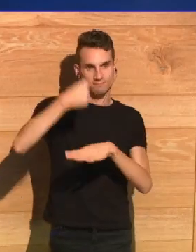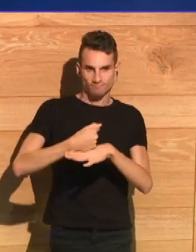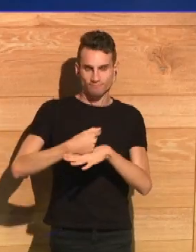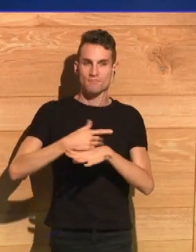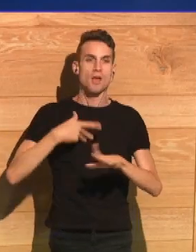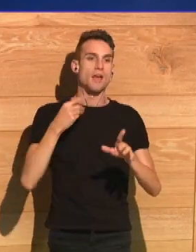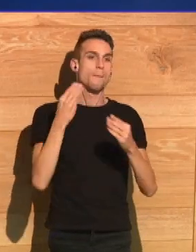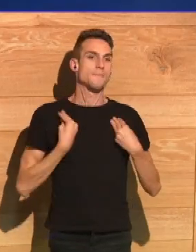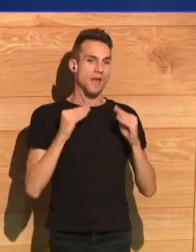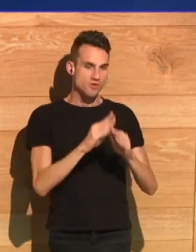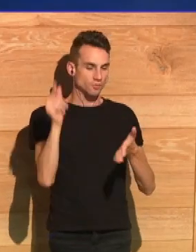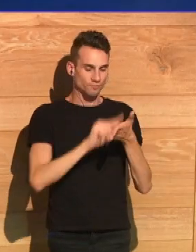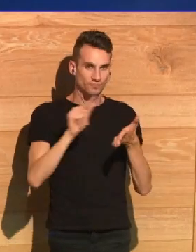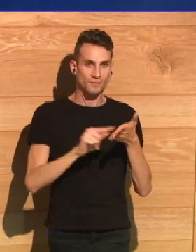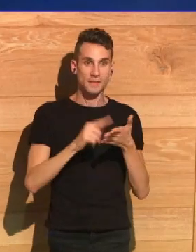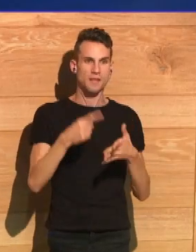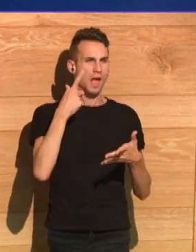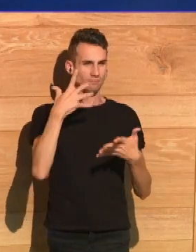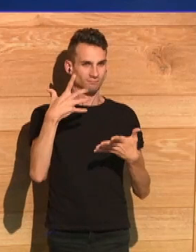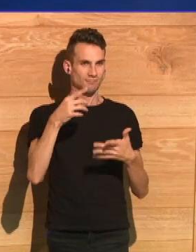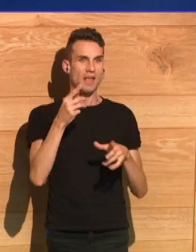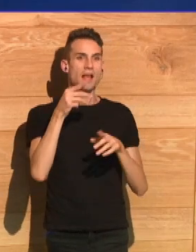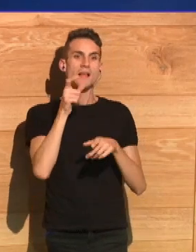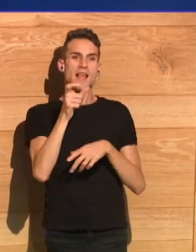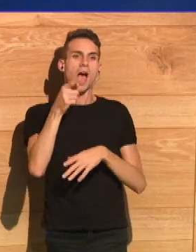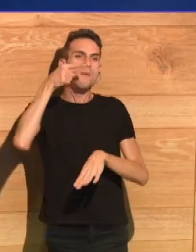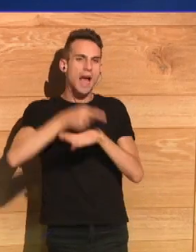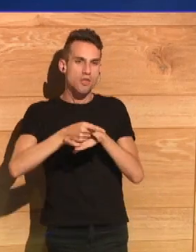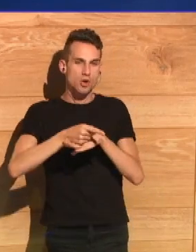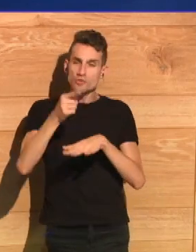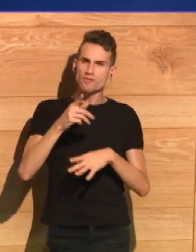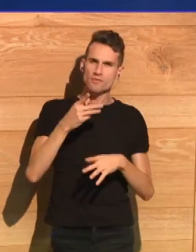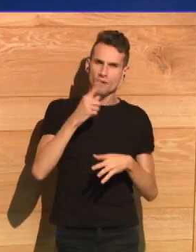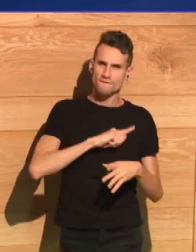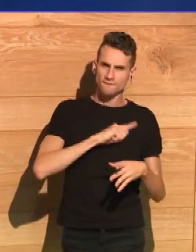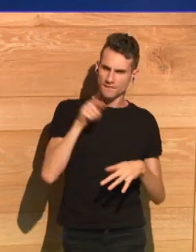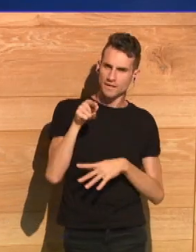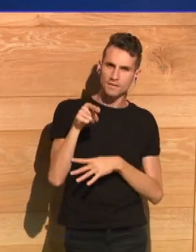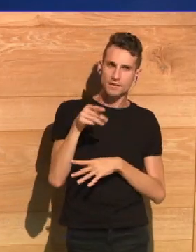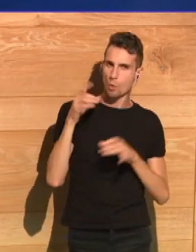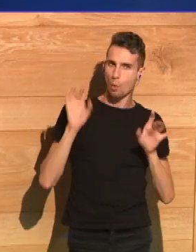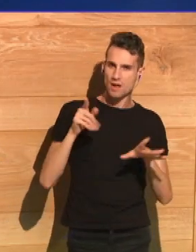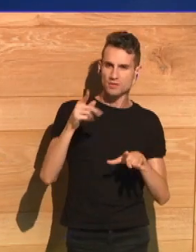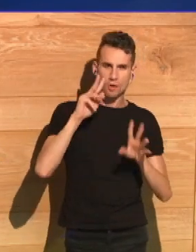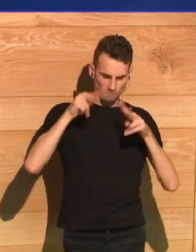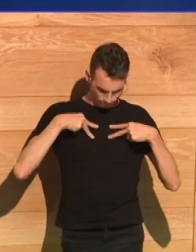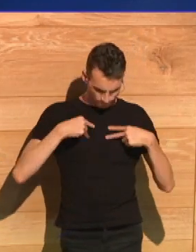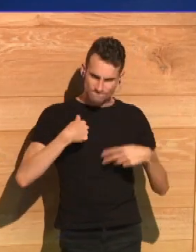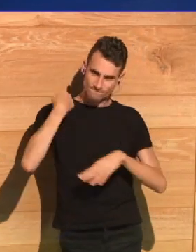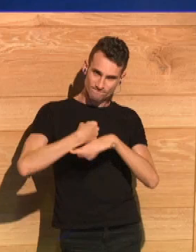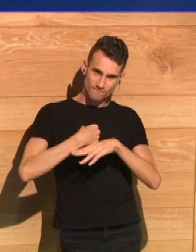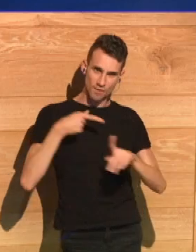llama mucho la atención lo de obligado. ¿Tú también sientes eso, que tú te has visto obligada a